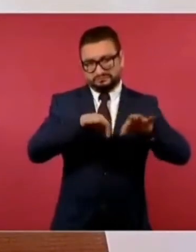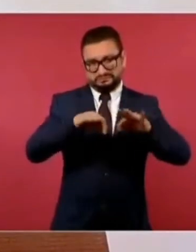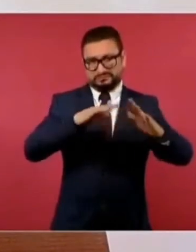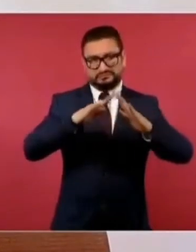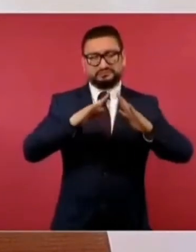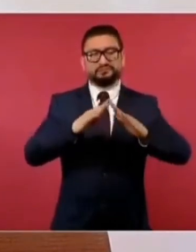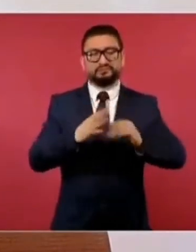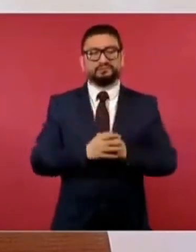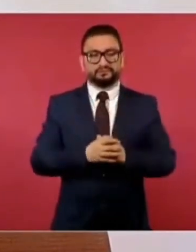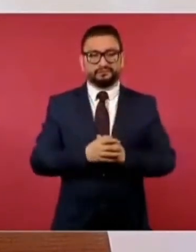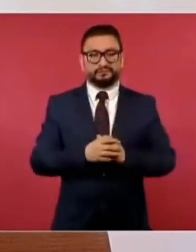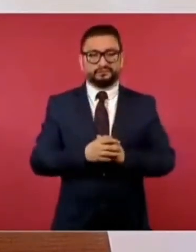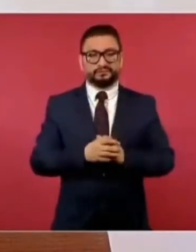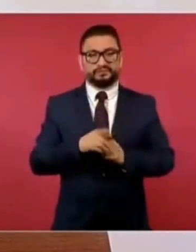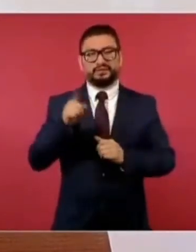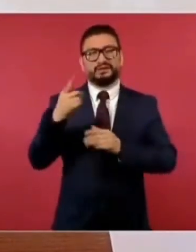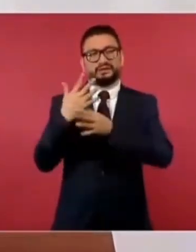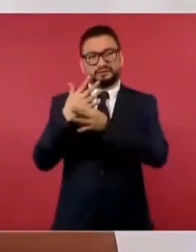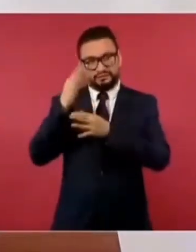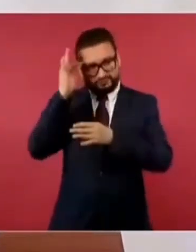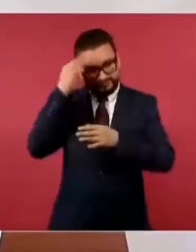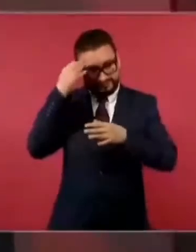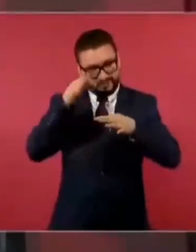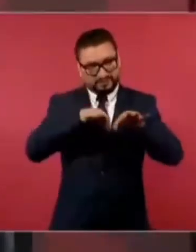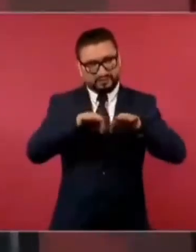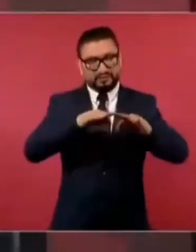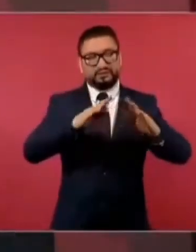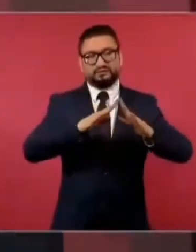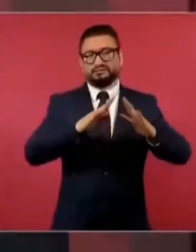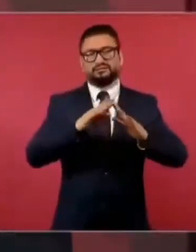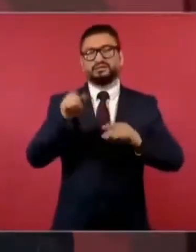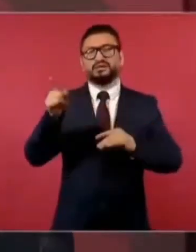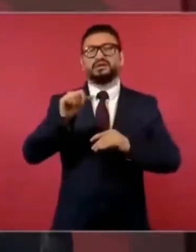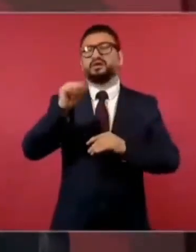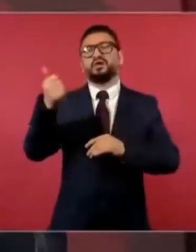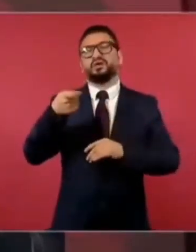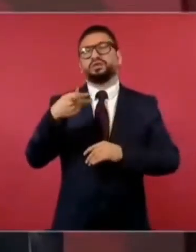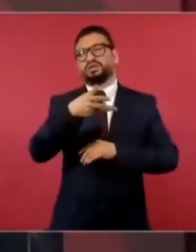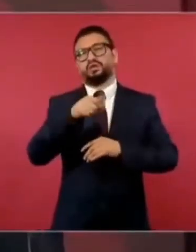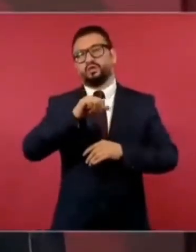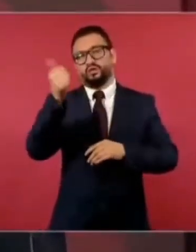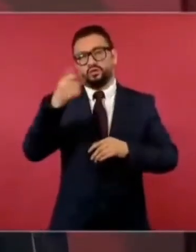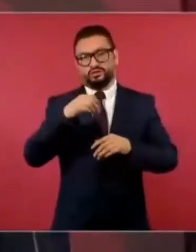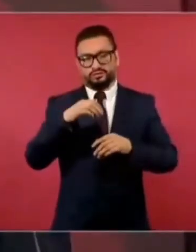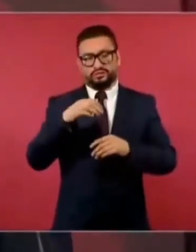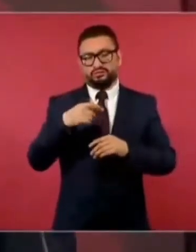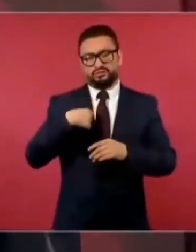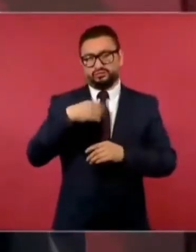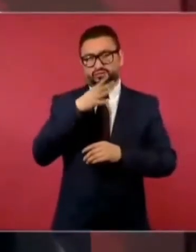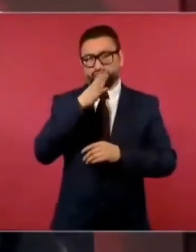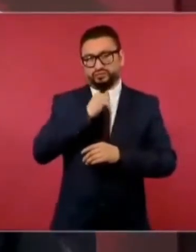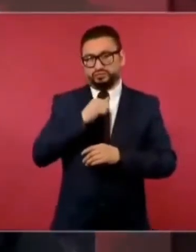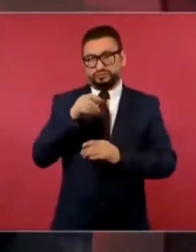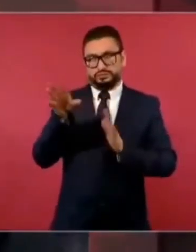doméstica, él dice de otra forma, yo no puedo repetirlo.